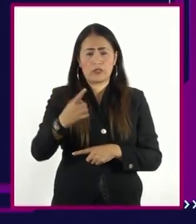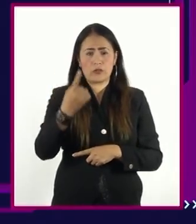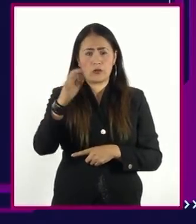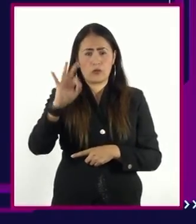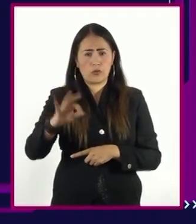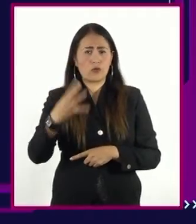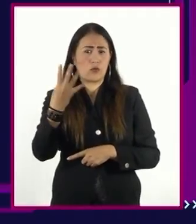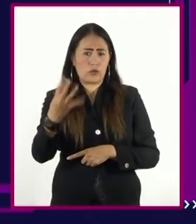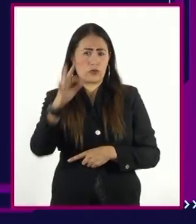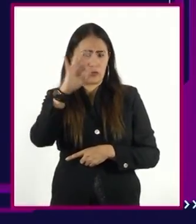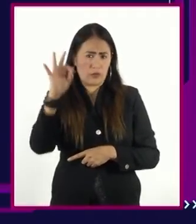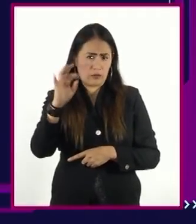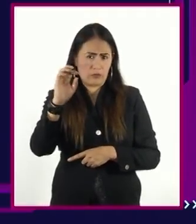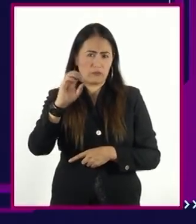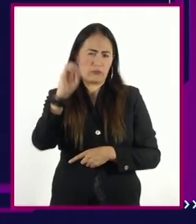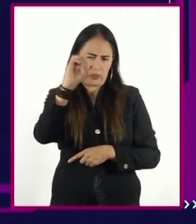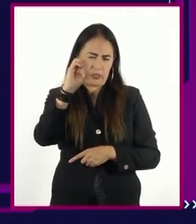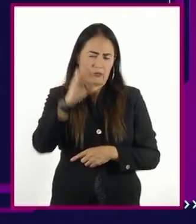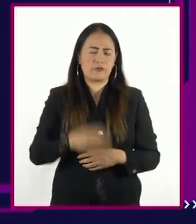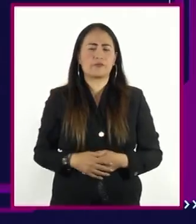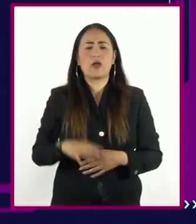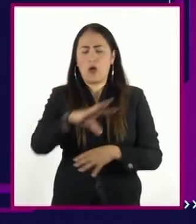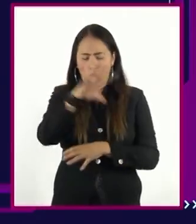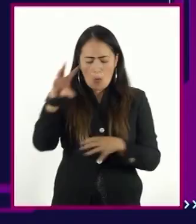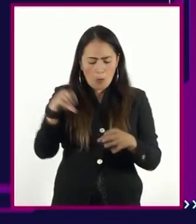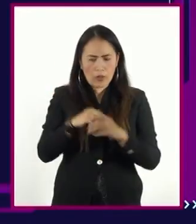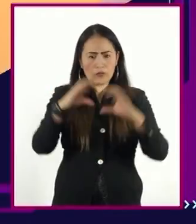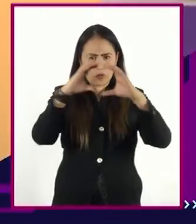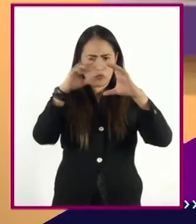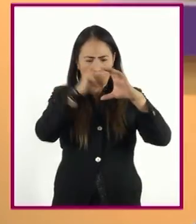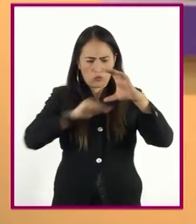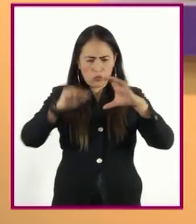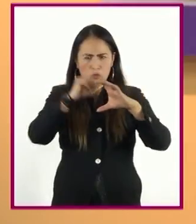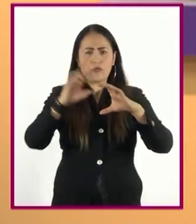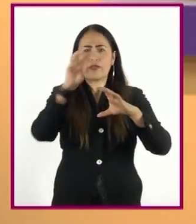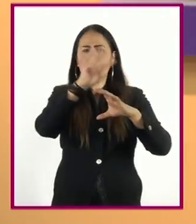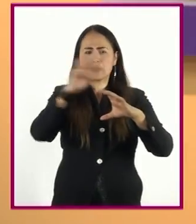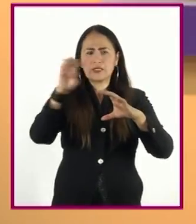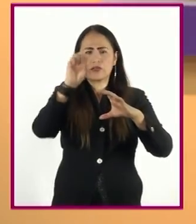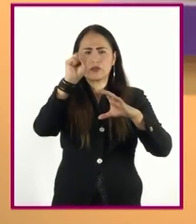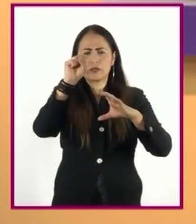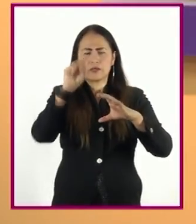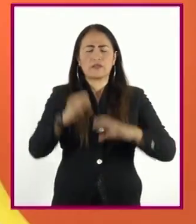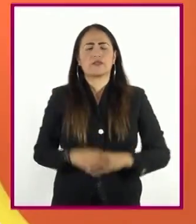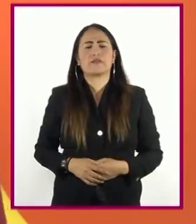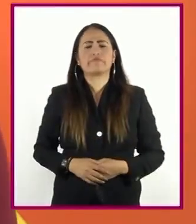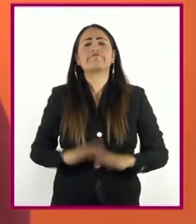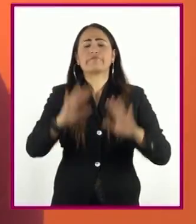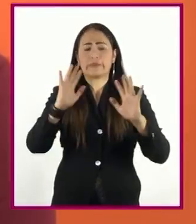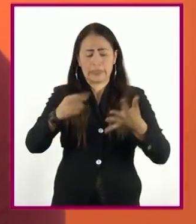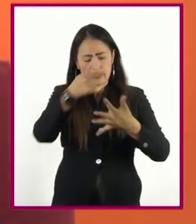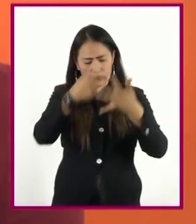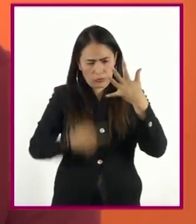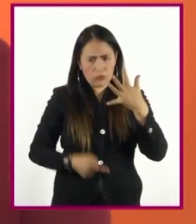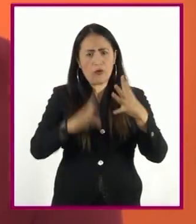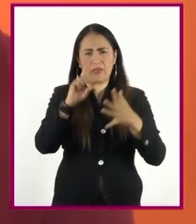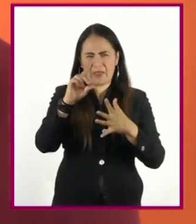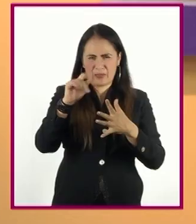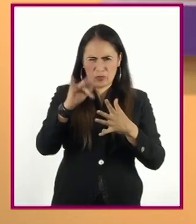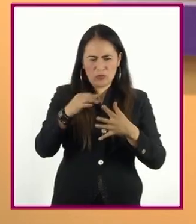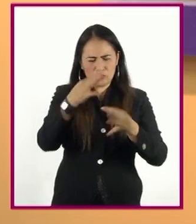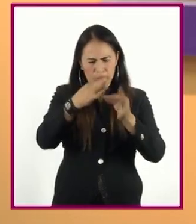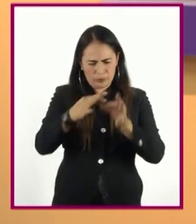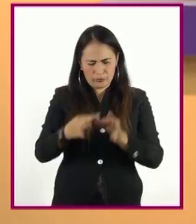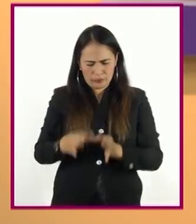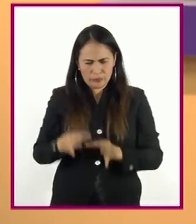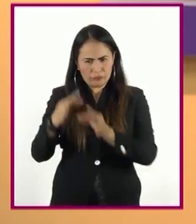grados, obteniendo un total de 360 grados. Perfecto, Daniel. Ya tenemos todos los datos. Ahora